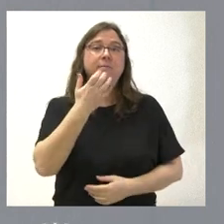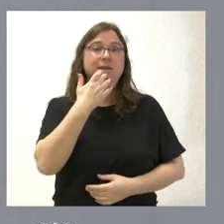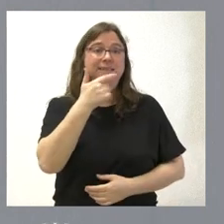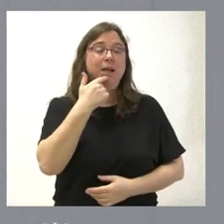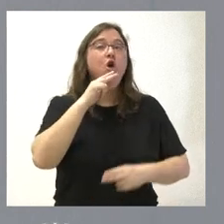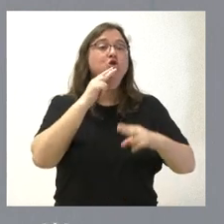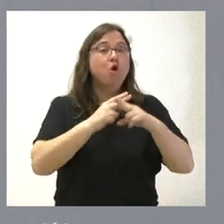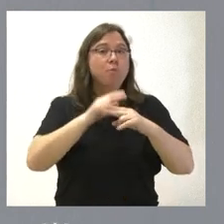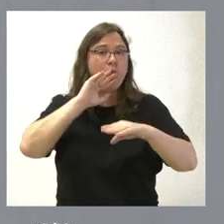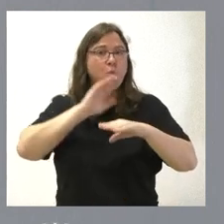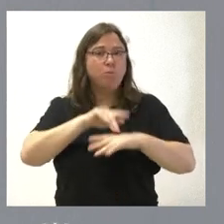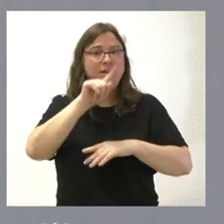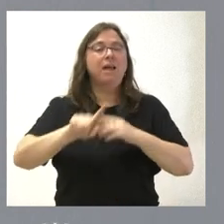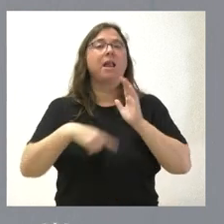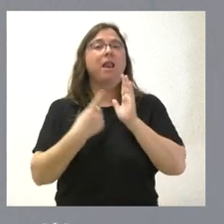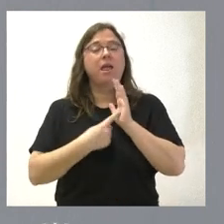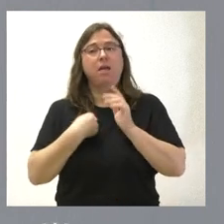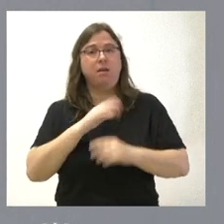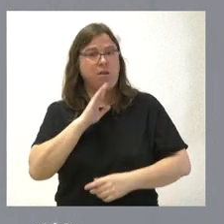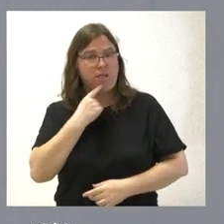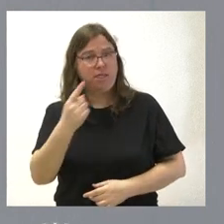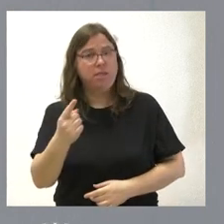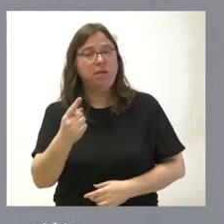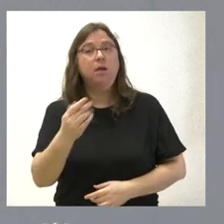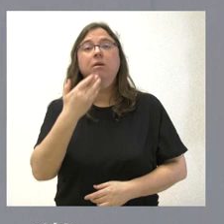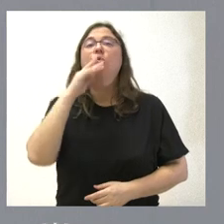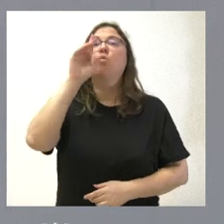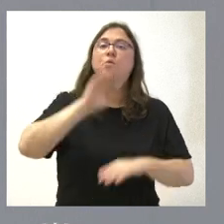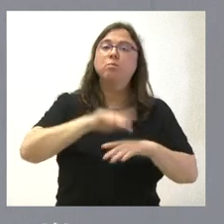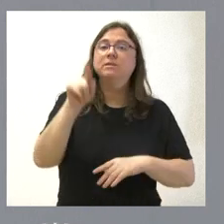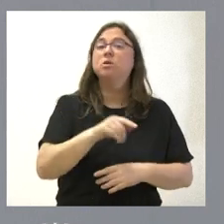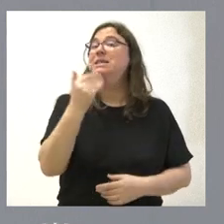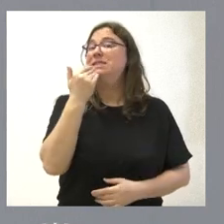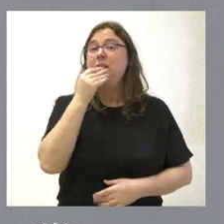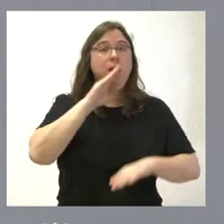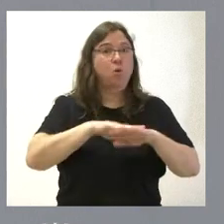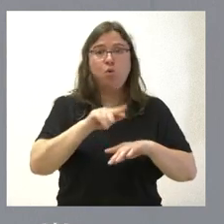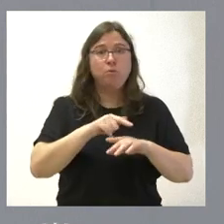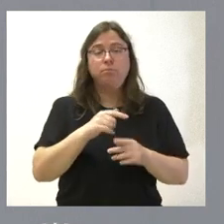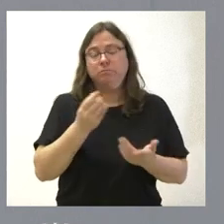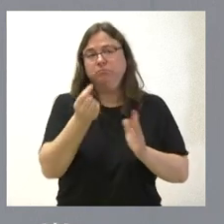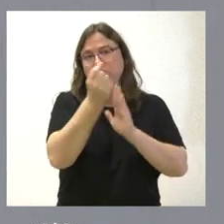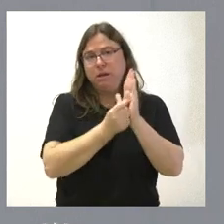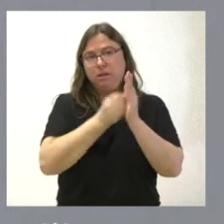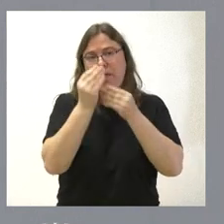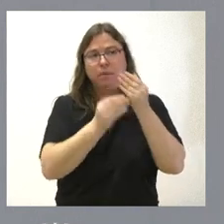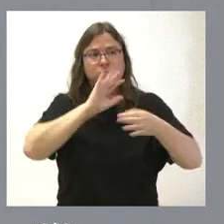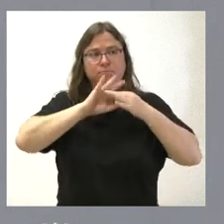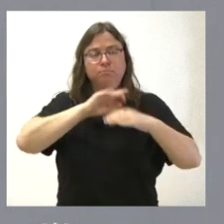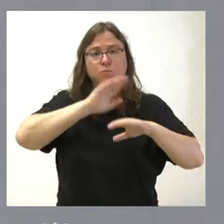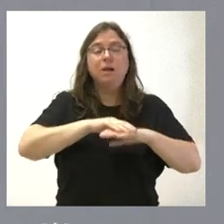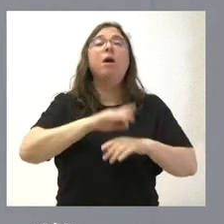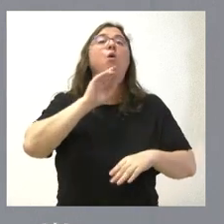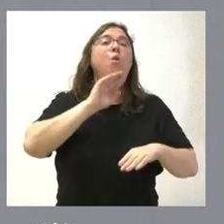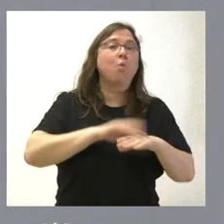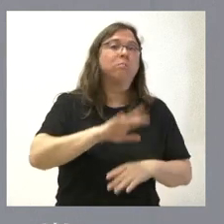nombre cumple con la ley a la que usted hace referencia o si no lo cumple si lógicamente no lo cumple pues se determinarán las medidas que determin la ley y si lo cumple pues